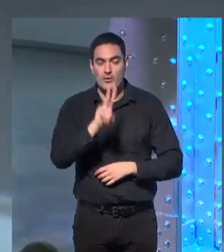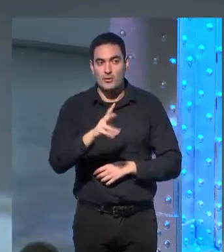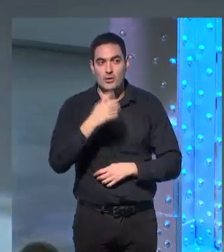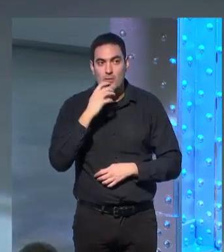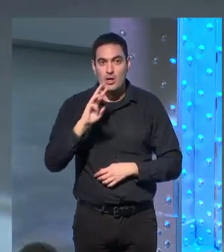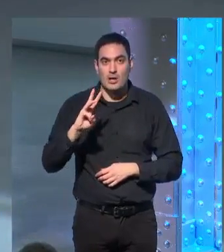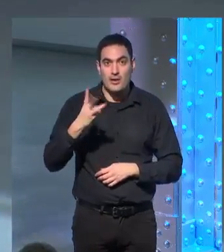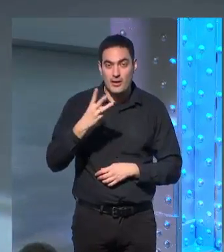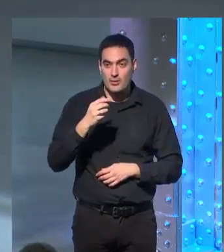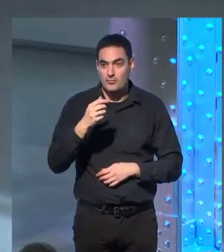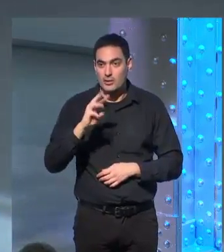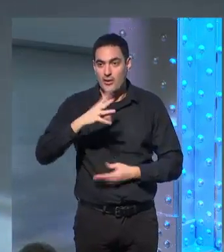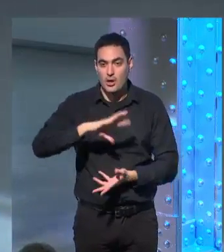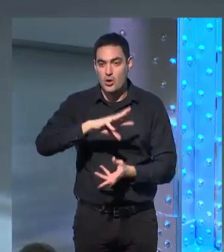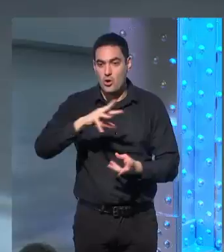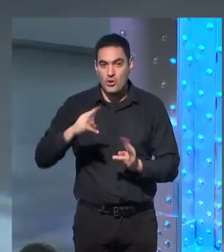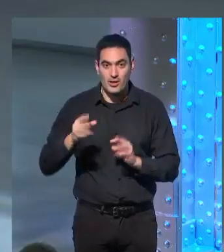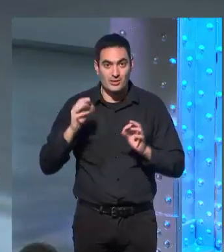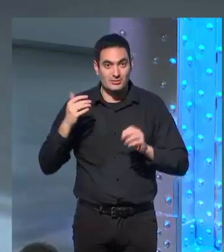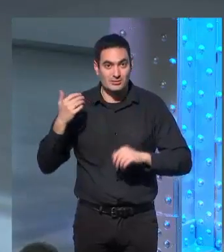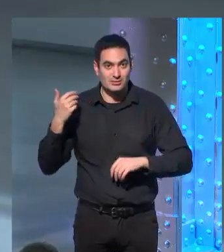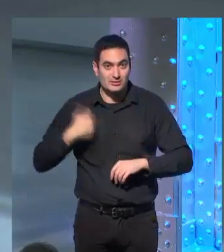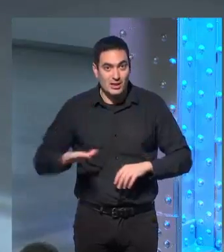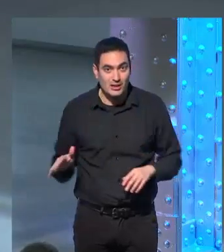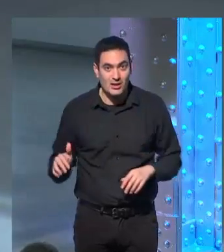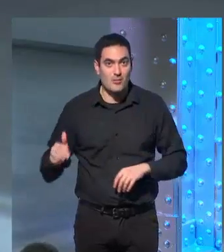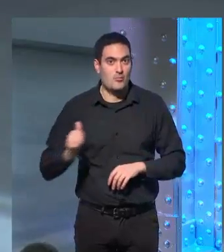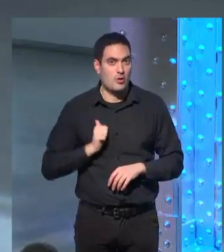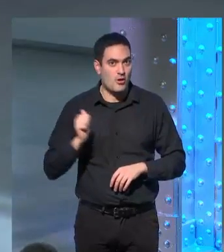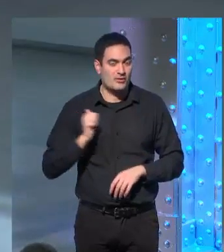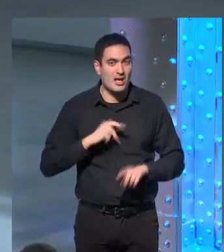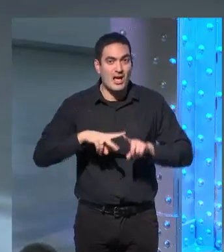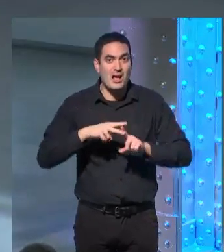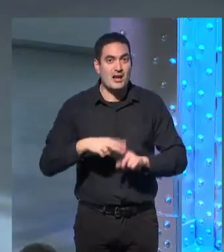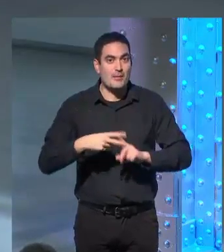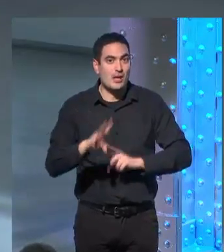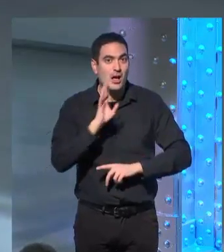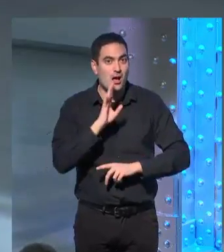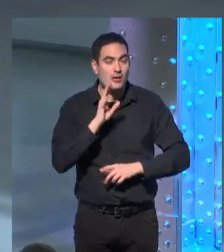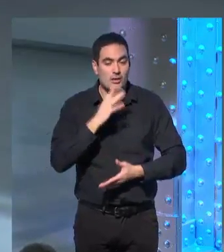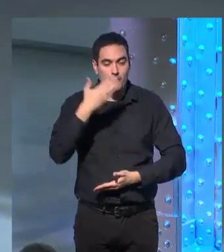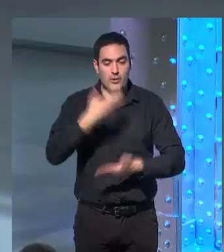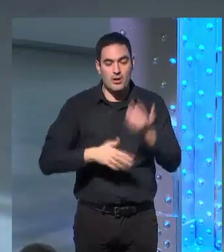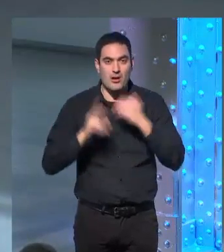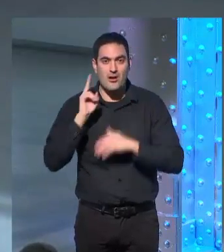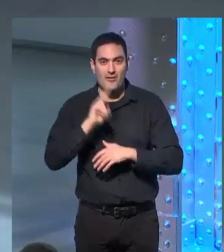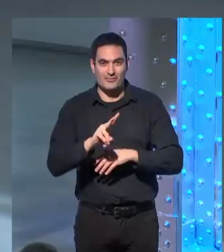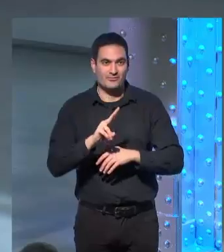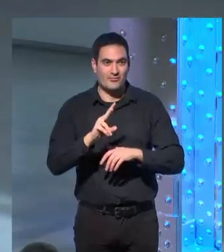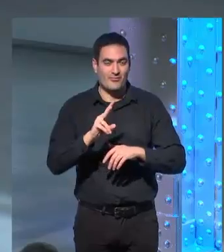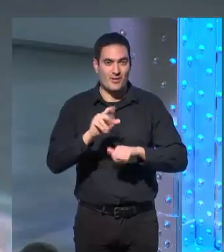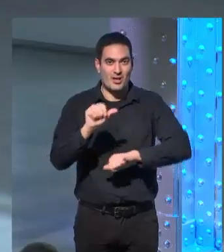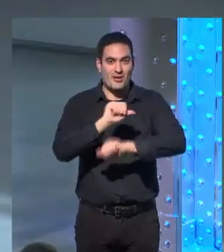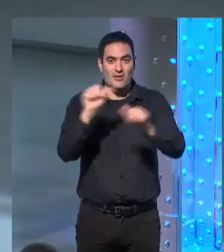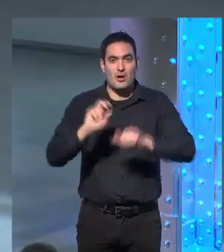tercera noticia ya es eso, ¿no? Pues hay que aprovechar esas herramientas, ver el periódico como con otros ojos para... Yo